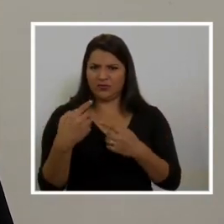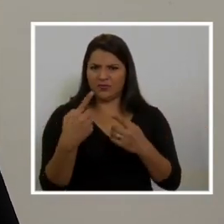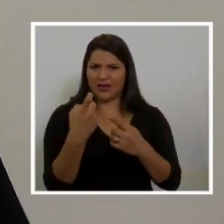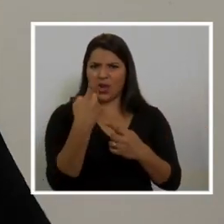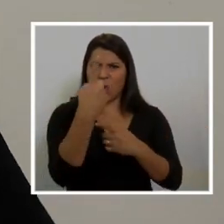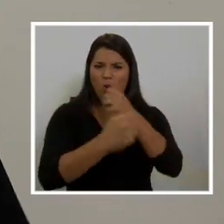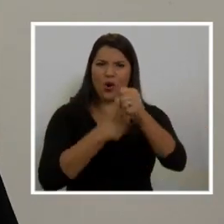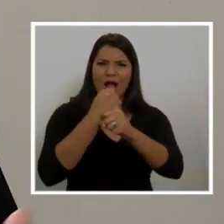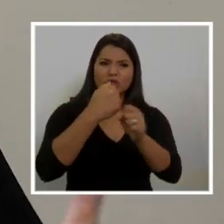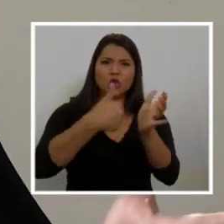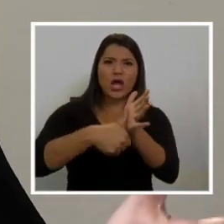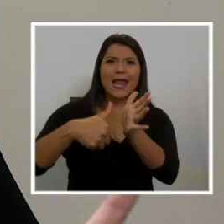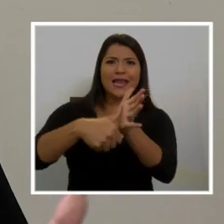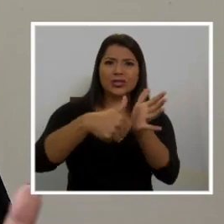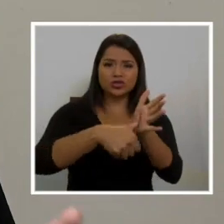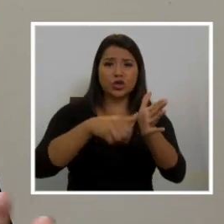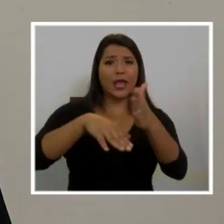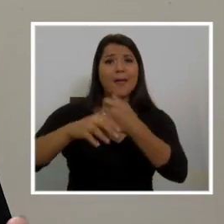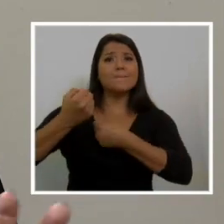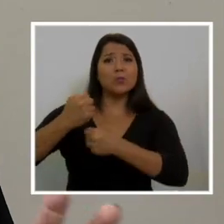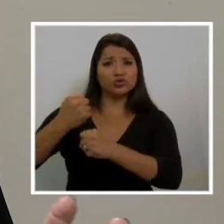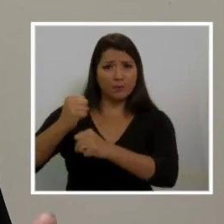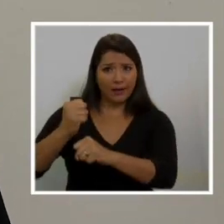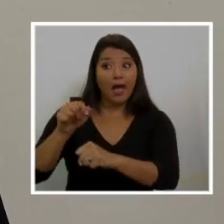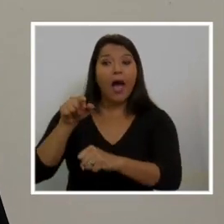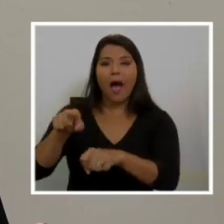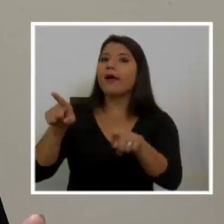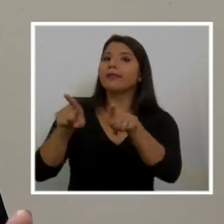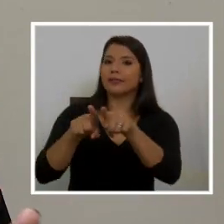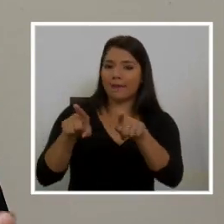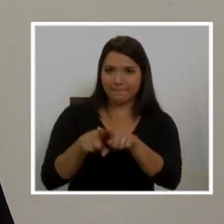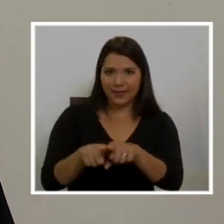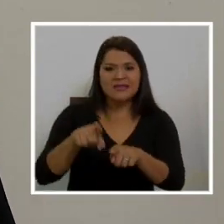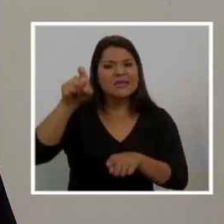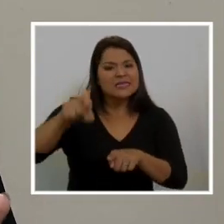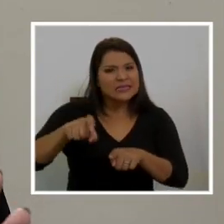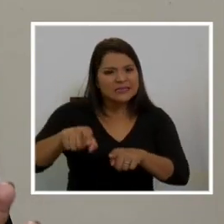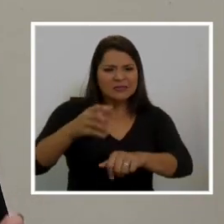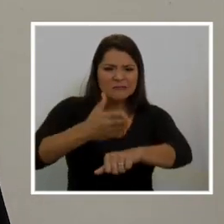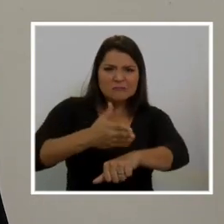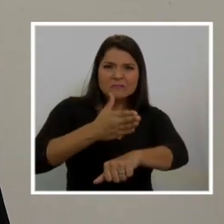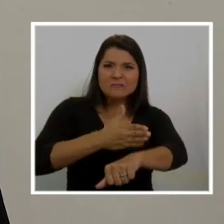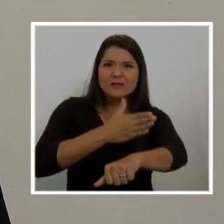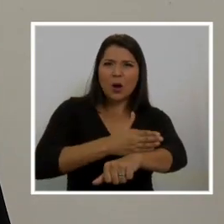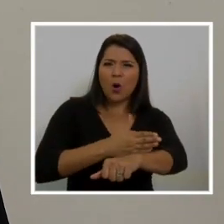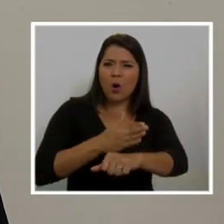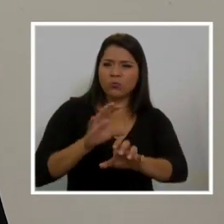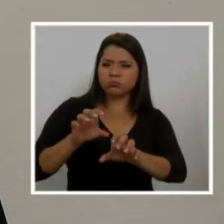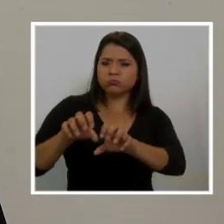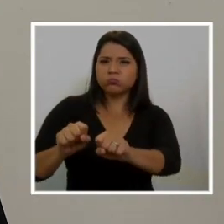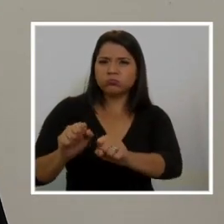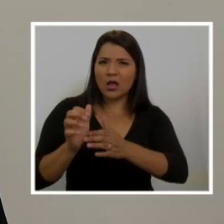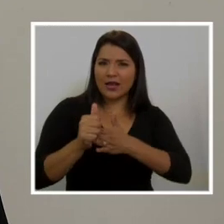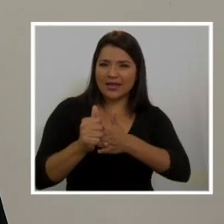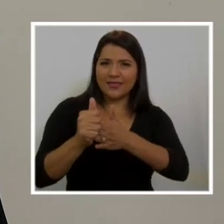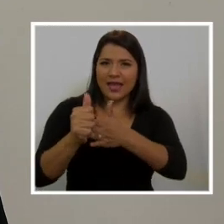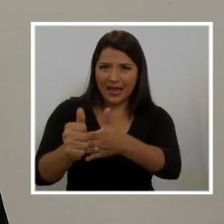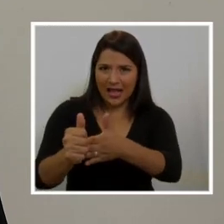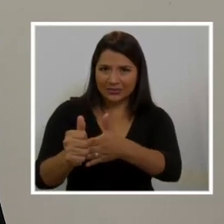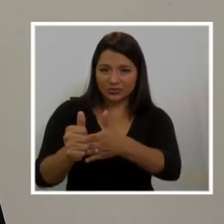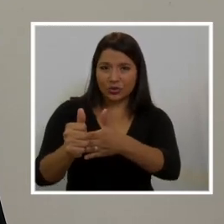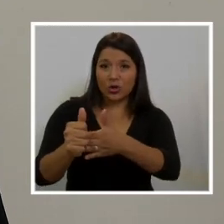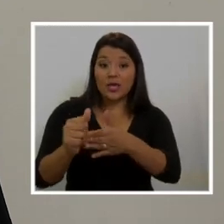municipales y ahí también hay liderazgos que necesitan fortalecerse vinculados con liderazgos dentro de la